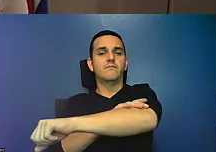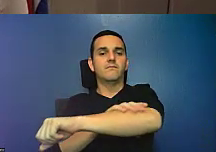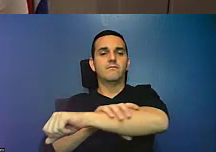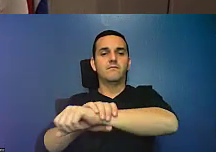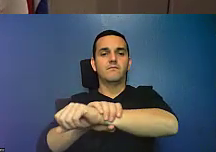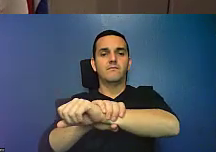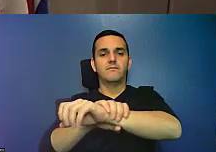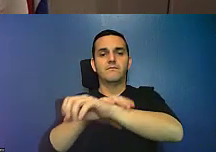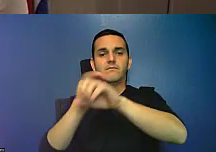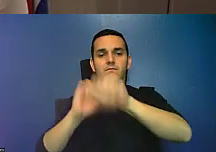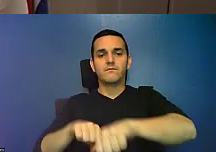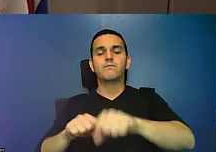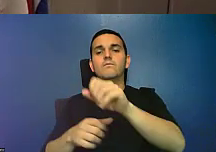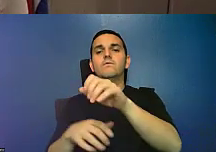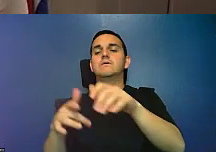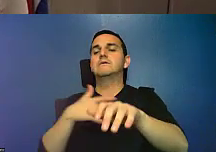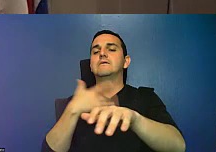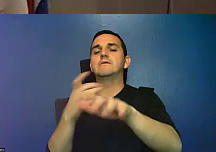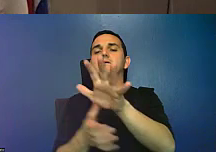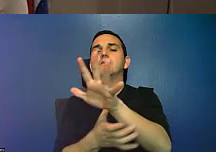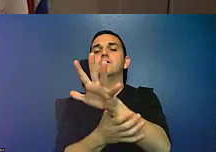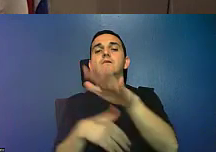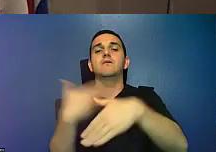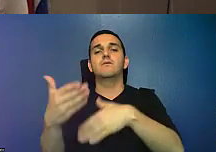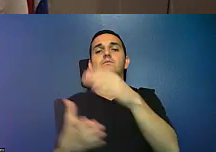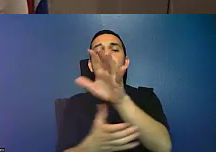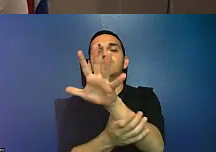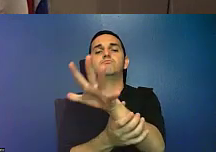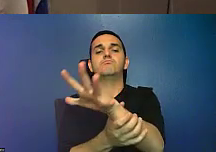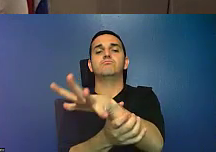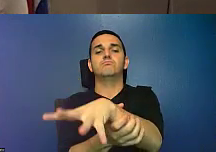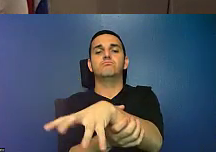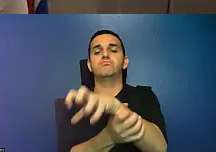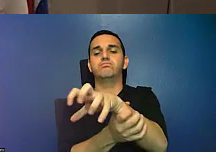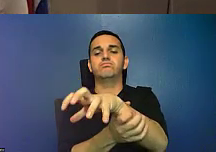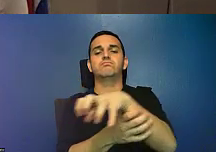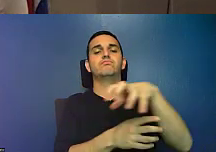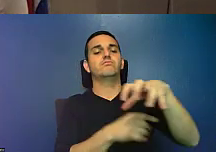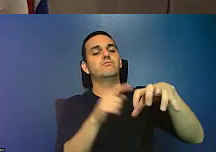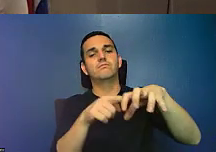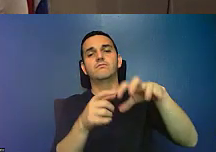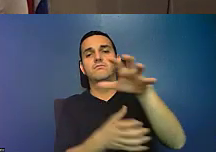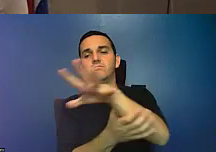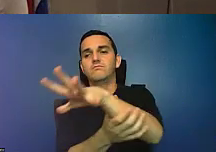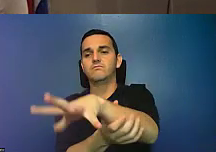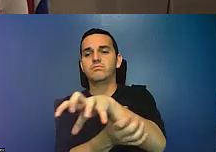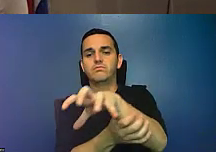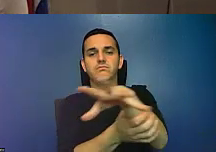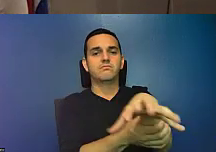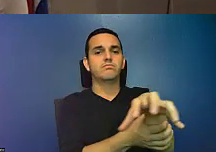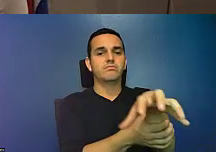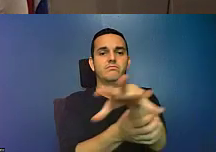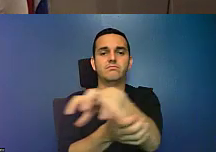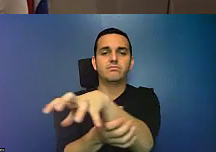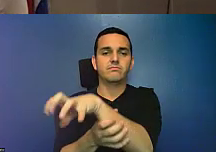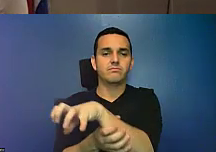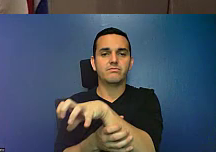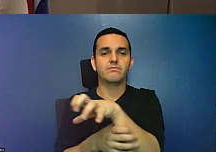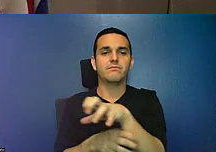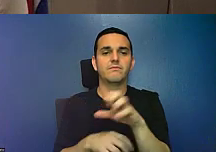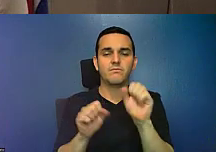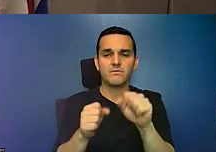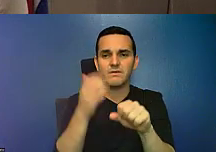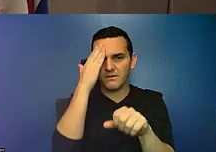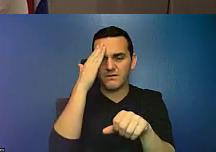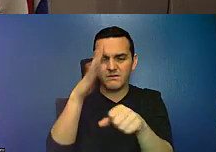adaptado a una garra que sea adaptativa. Esta garra puede determinar lo que es textura,